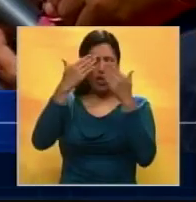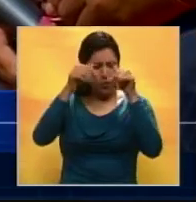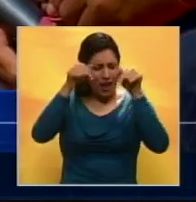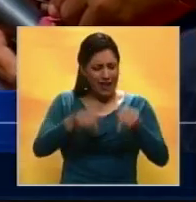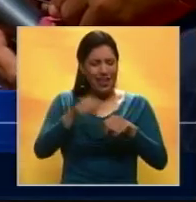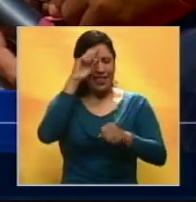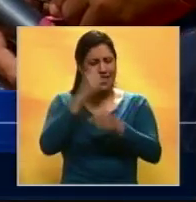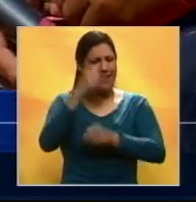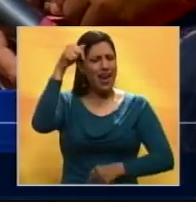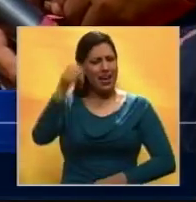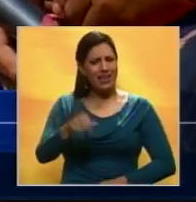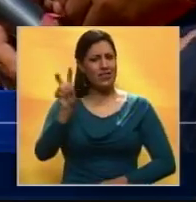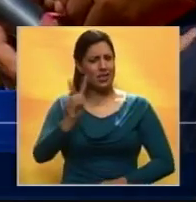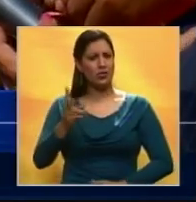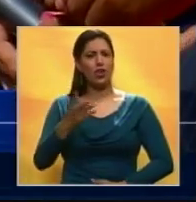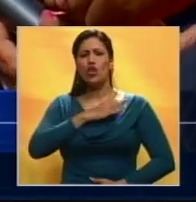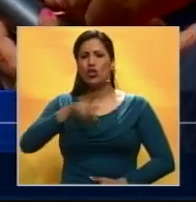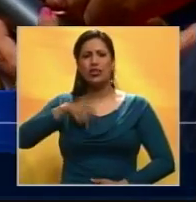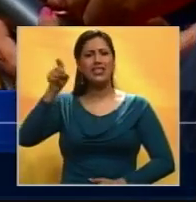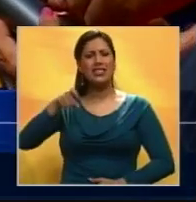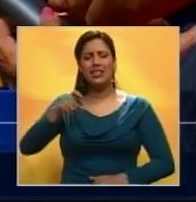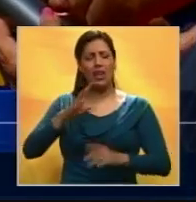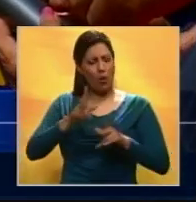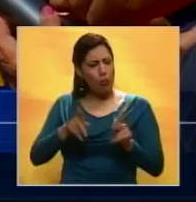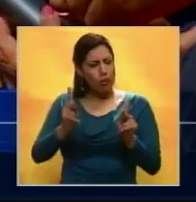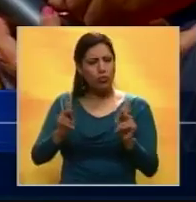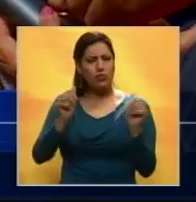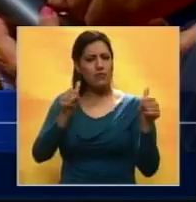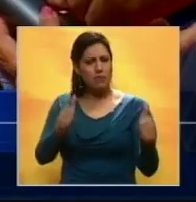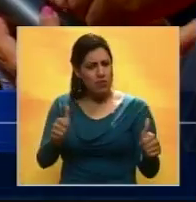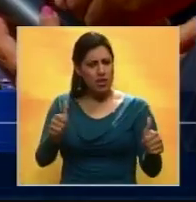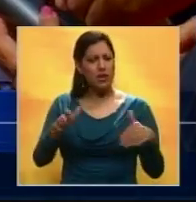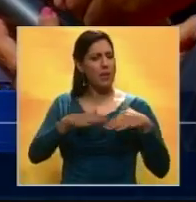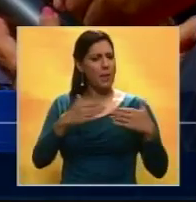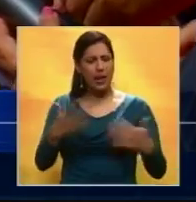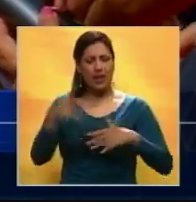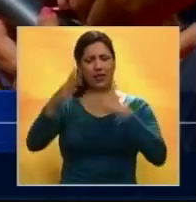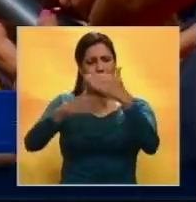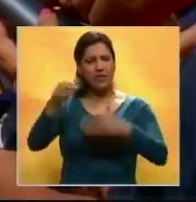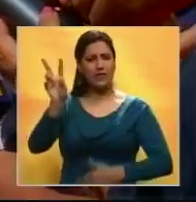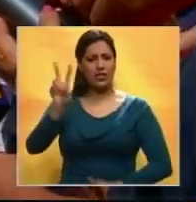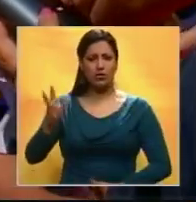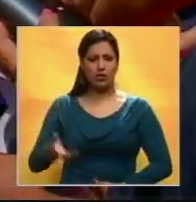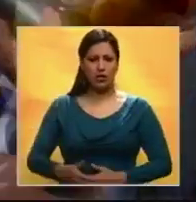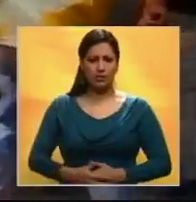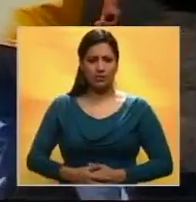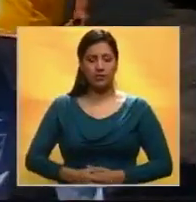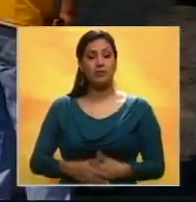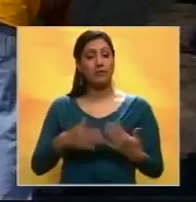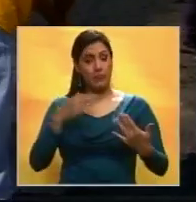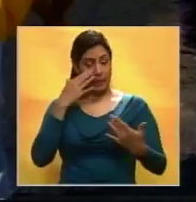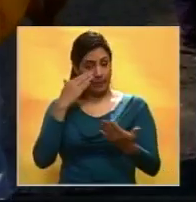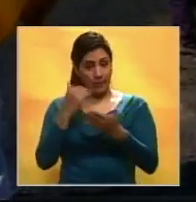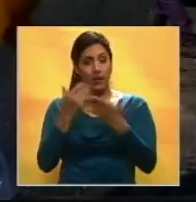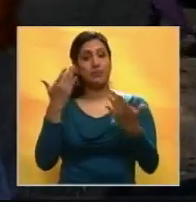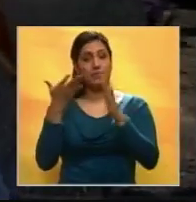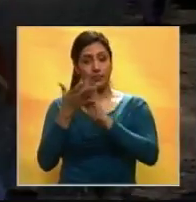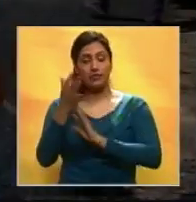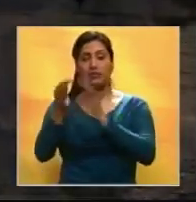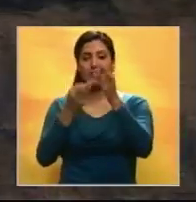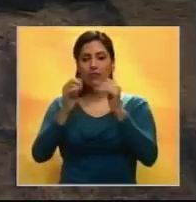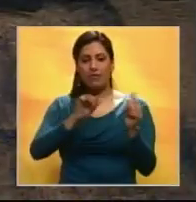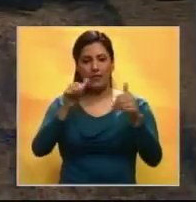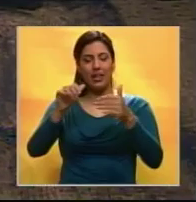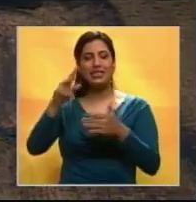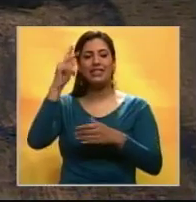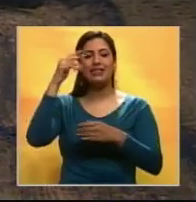y a trabajar. Necesitamos que todos tengan oportunidades para sacar esta Venezuela adelante. Estas declaraciones se las ofreció durante el